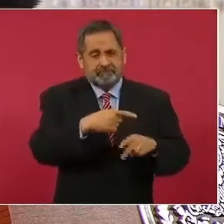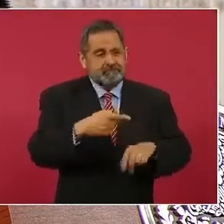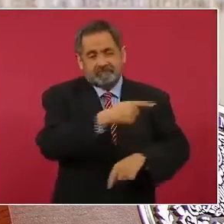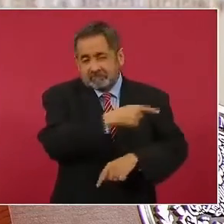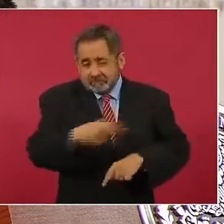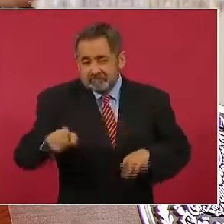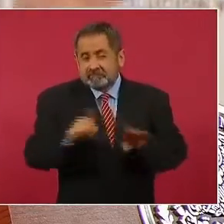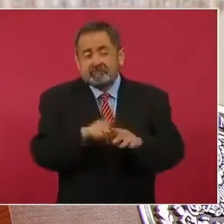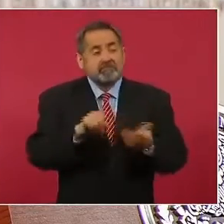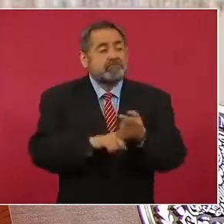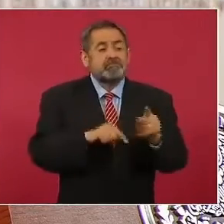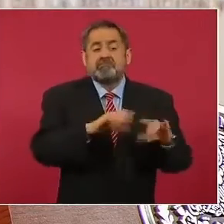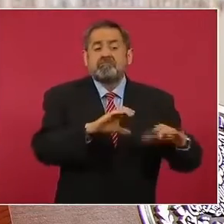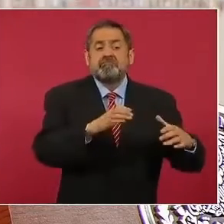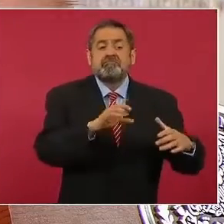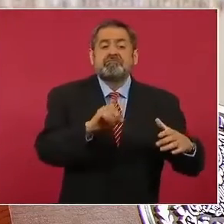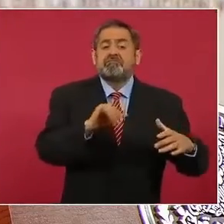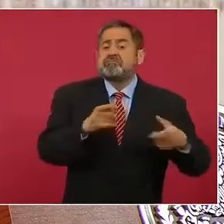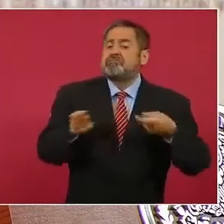dominaron,